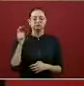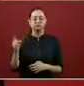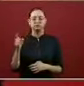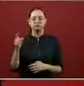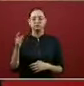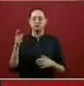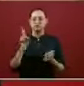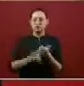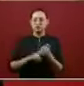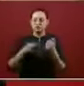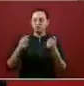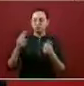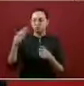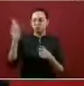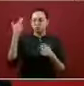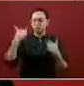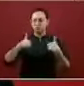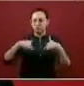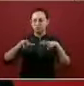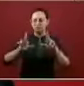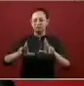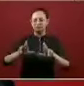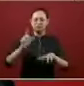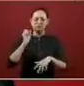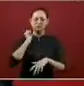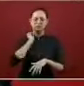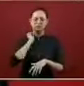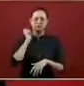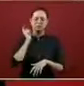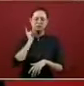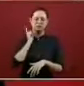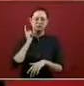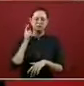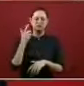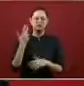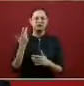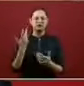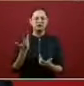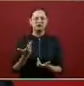representantes de universidades, diputados o senadores, pero al mismo tiempo